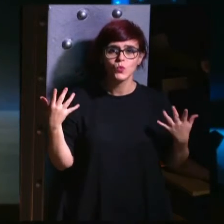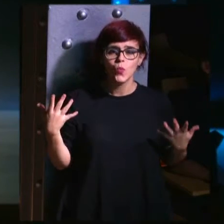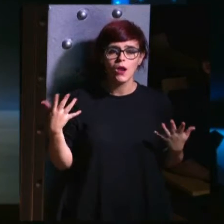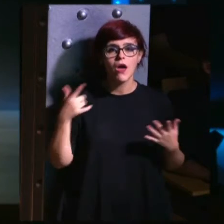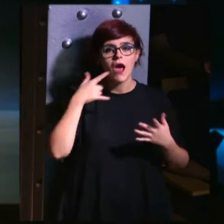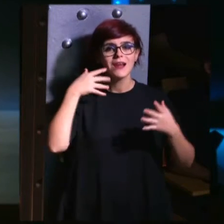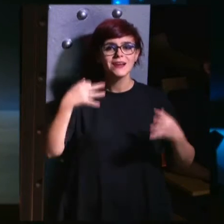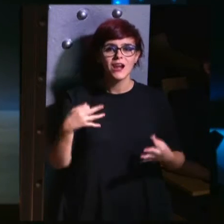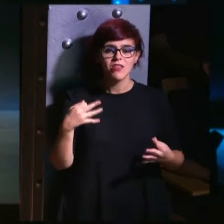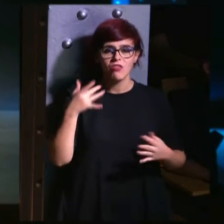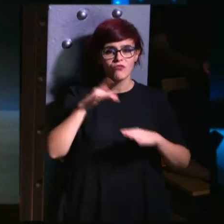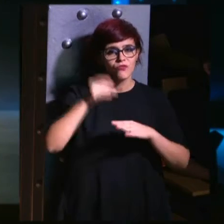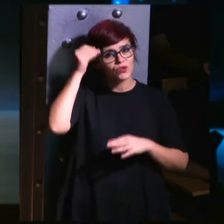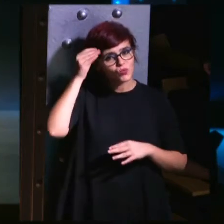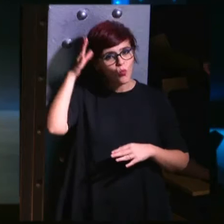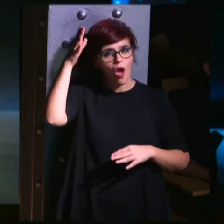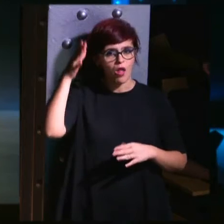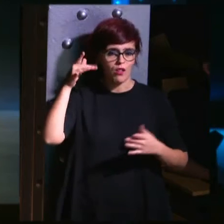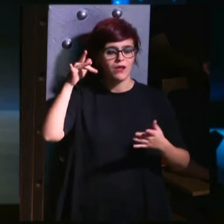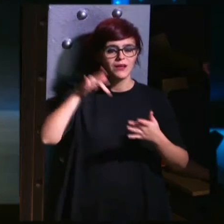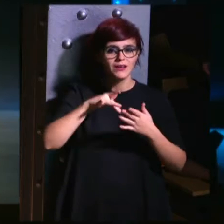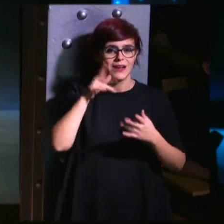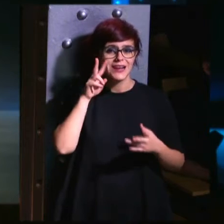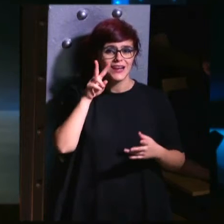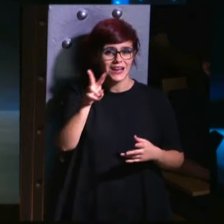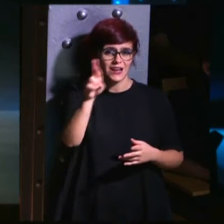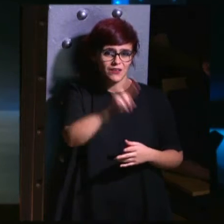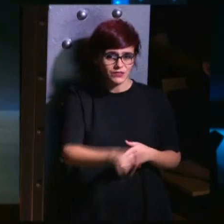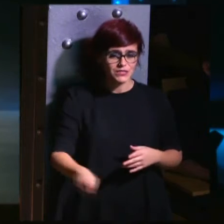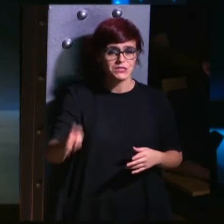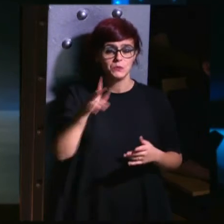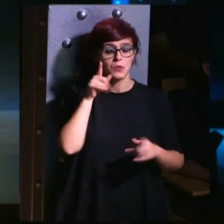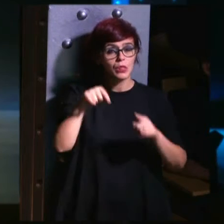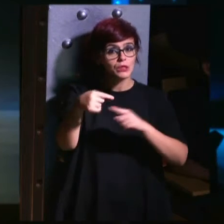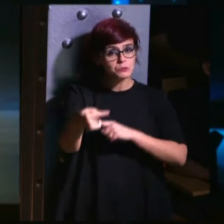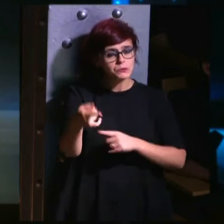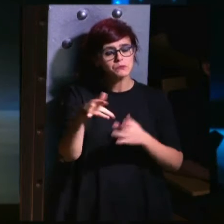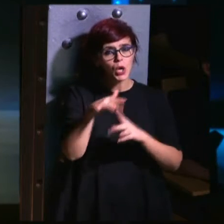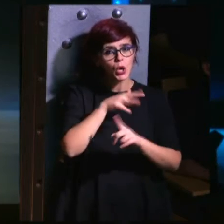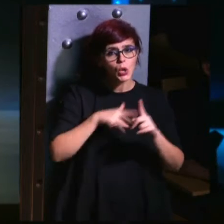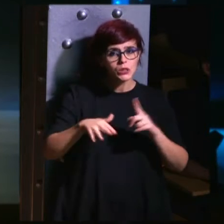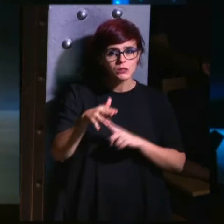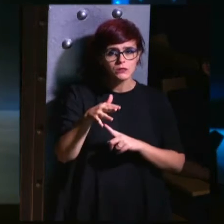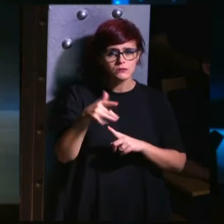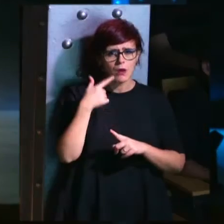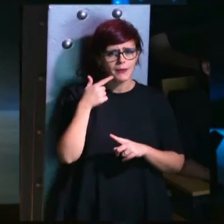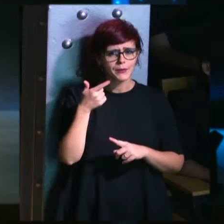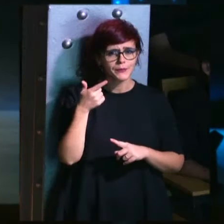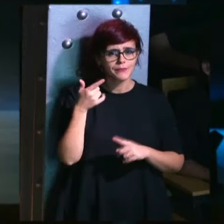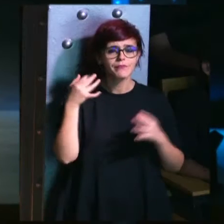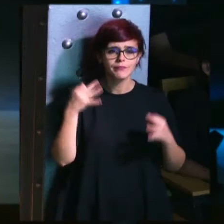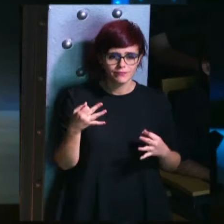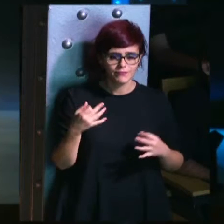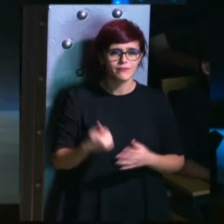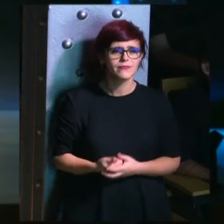Realidad Virtual Revisitada, pero después nos dimos cuenta que el contexto de... A ver, ¿para dónde tengo que apuntar?